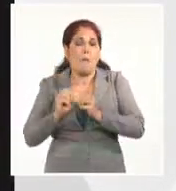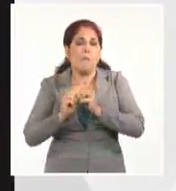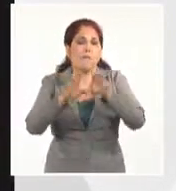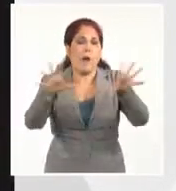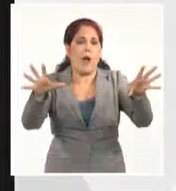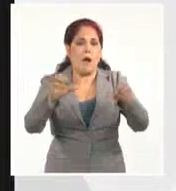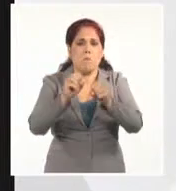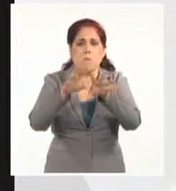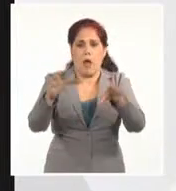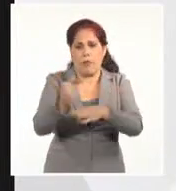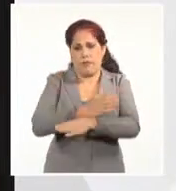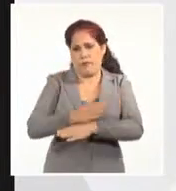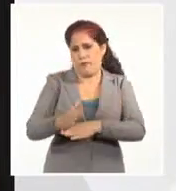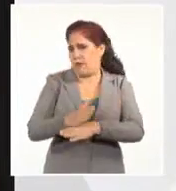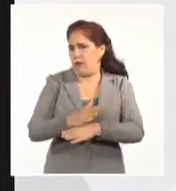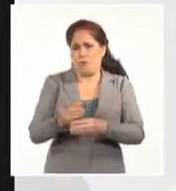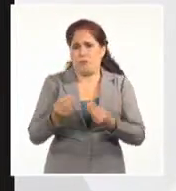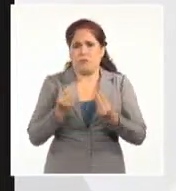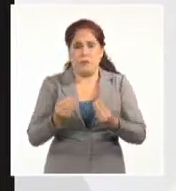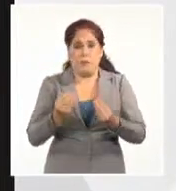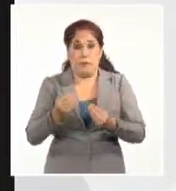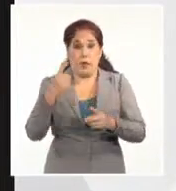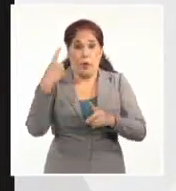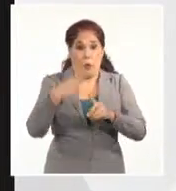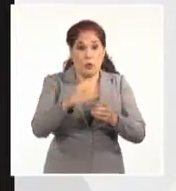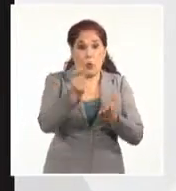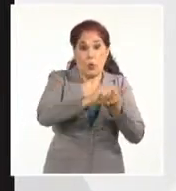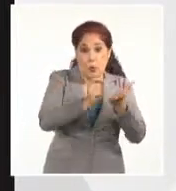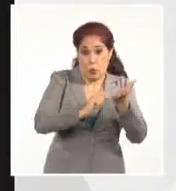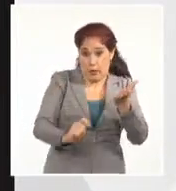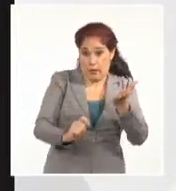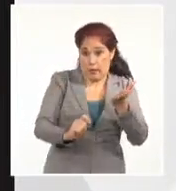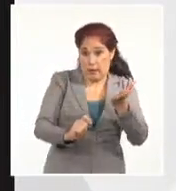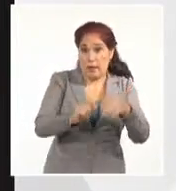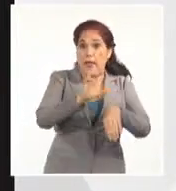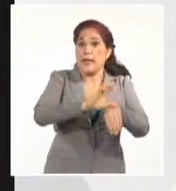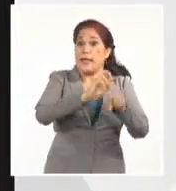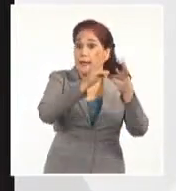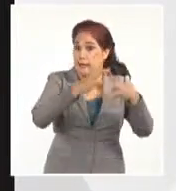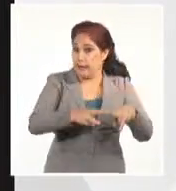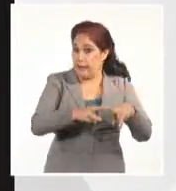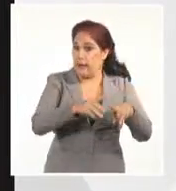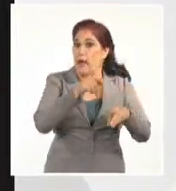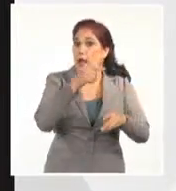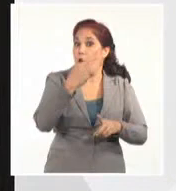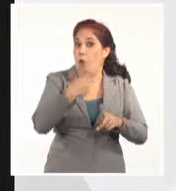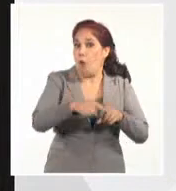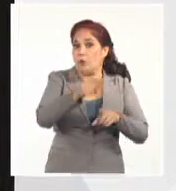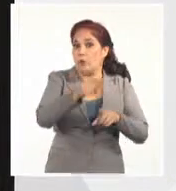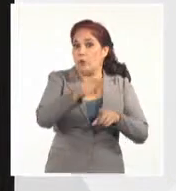otro lado, creo que es importante, como las dos cuentas principales que participan, una es Agustín Antonetti,